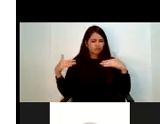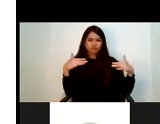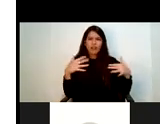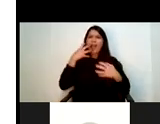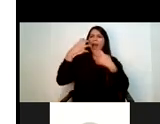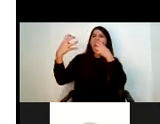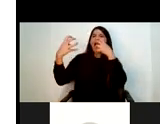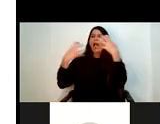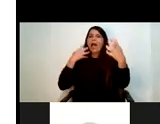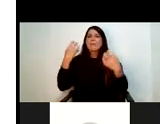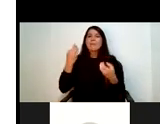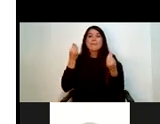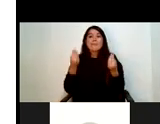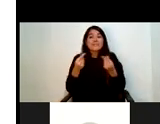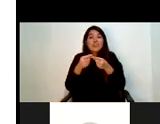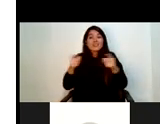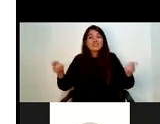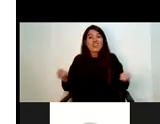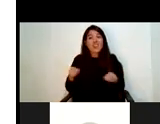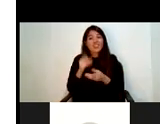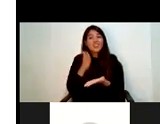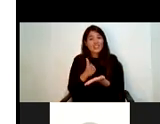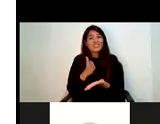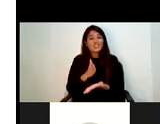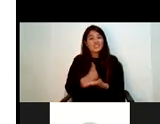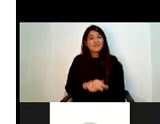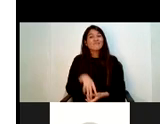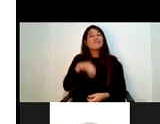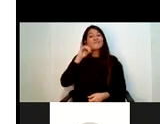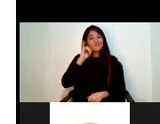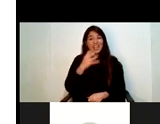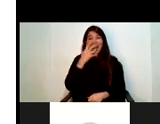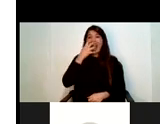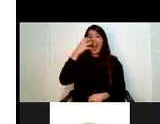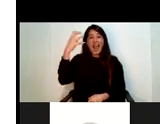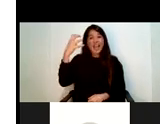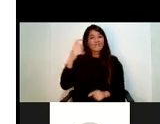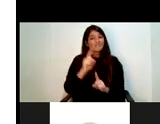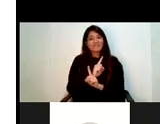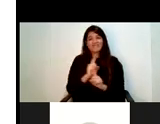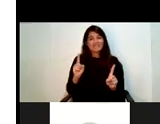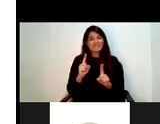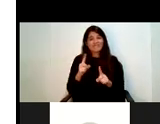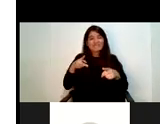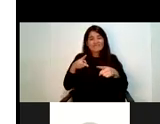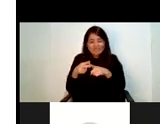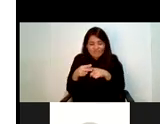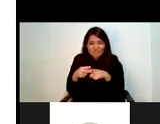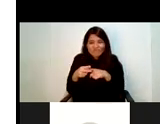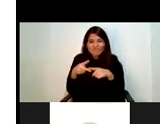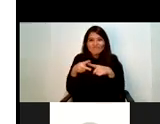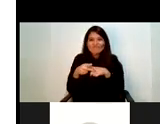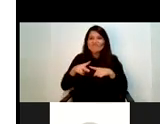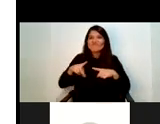Pero ¿qué pasa en el aula? En el aula sí va a ser una conducta disruptiva porque va a interferir con el